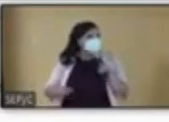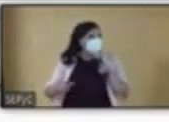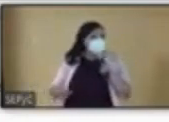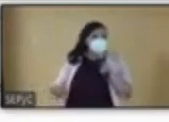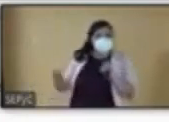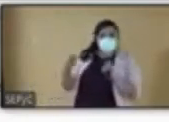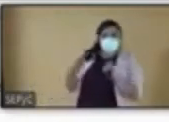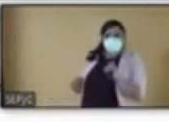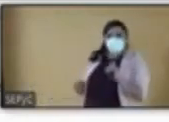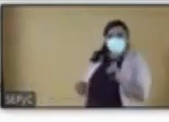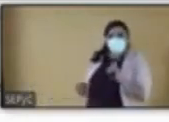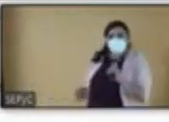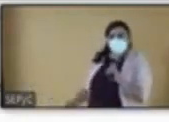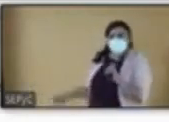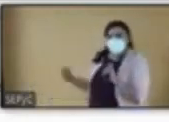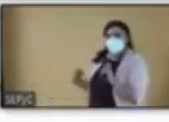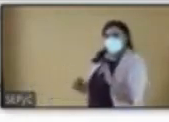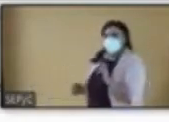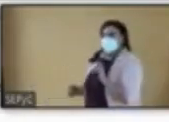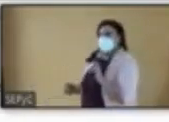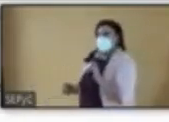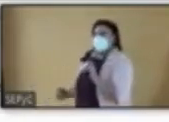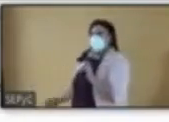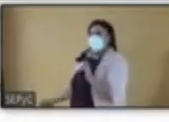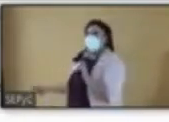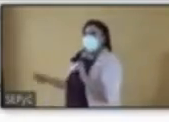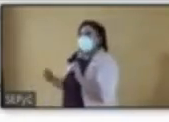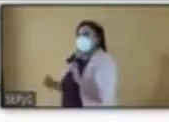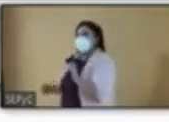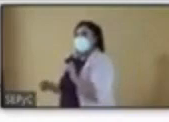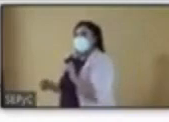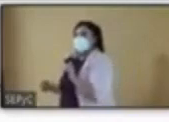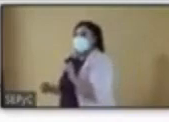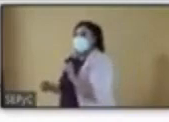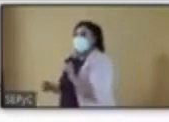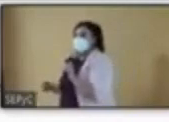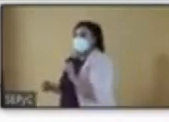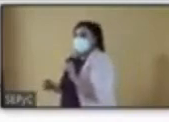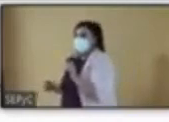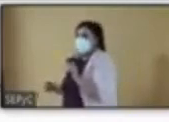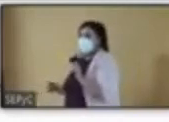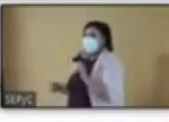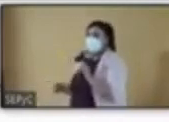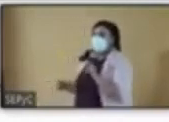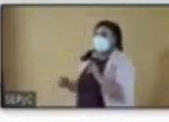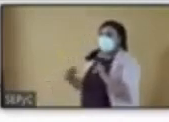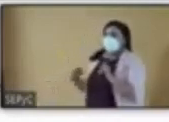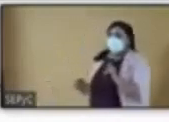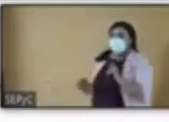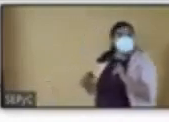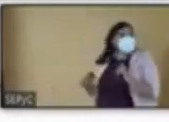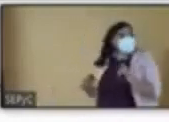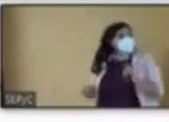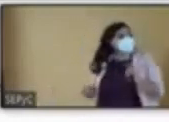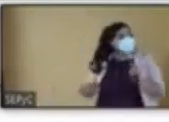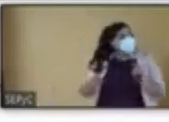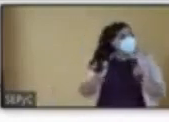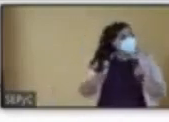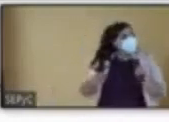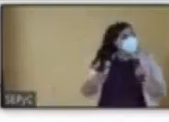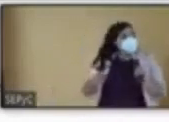si fui beneficiario, si mi pareja fue beneficiario o mi dependiente económico fue beneficiario de